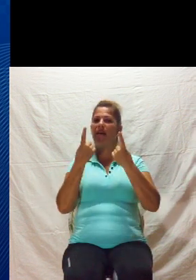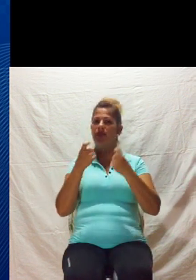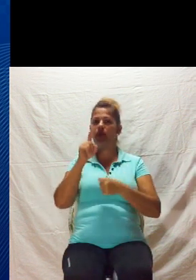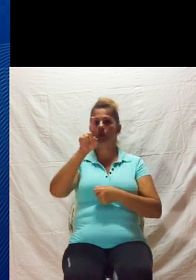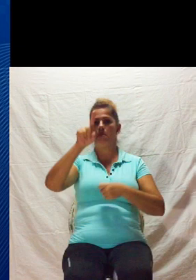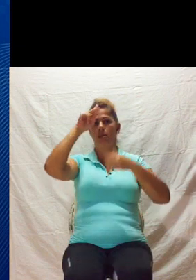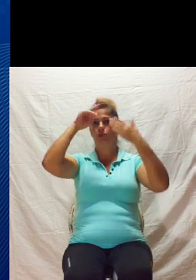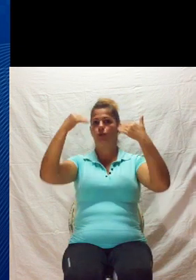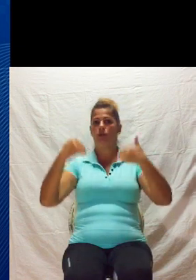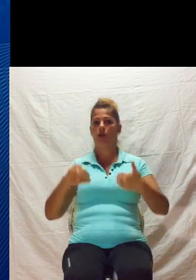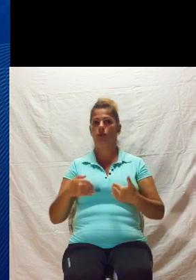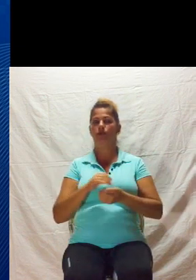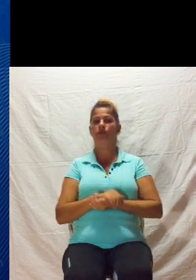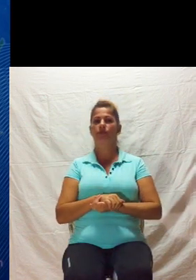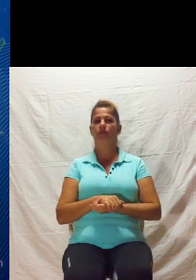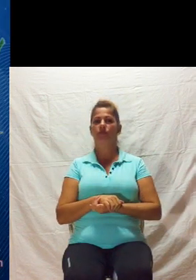que precisa tu salud.